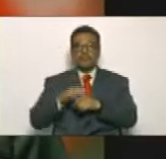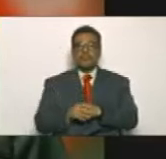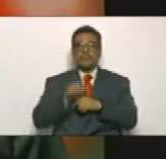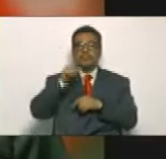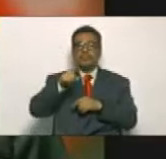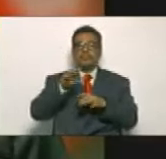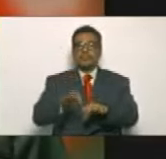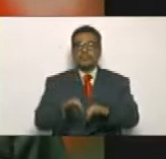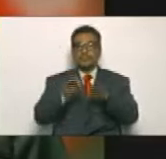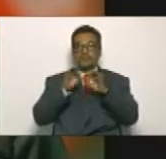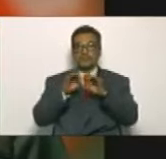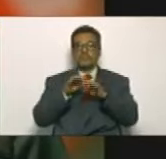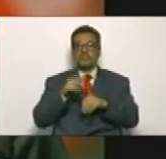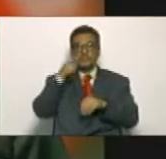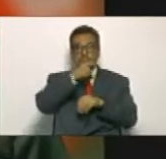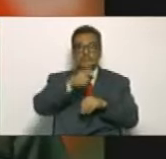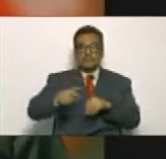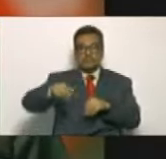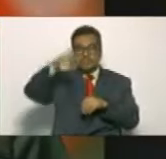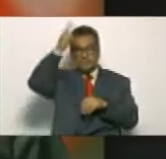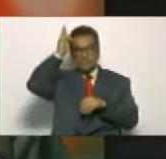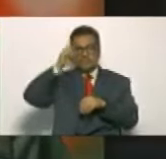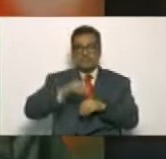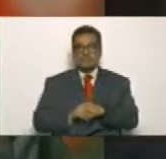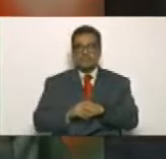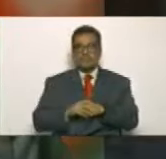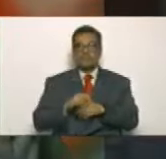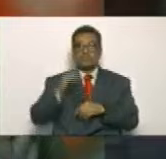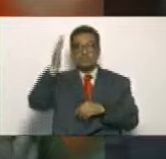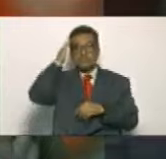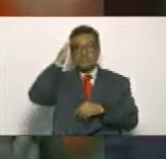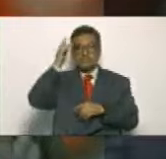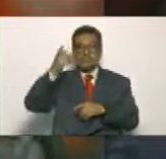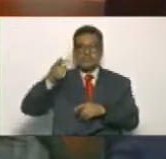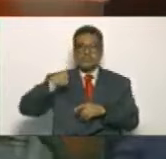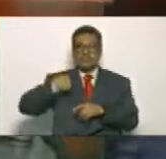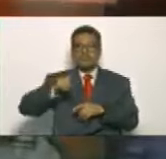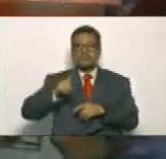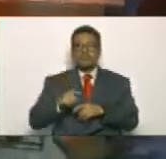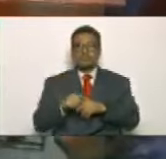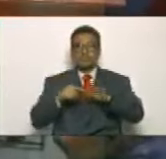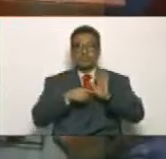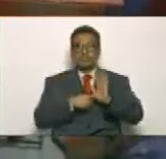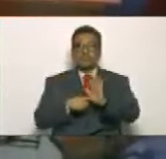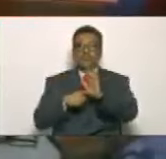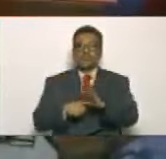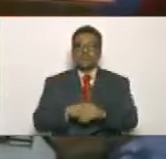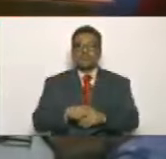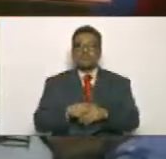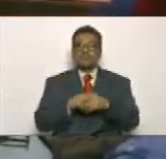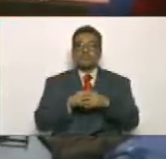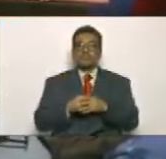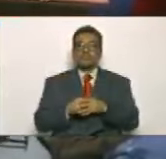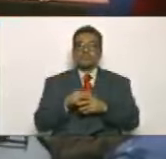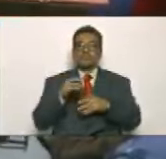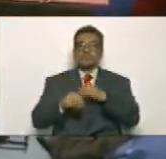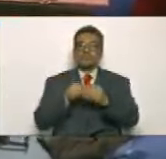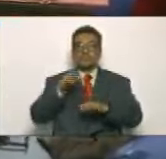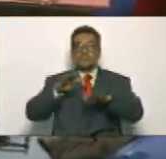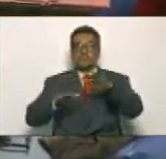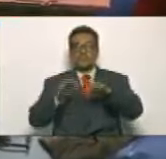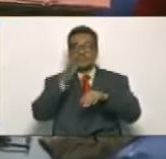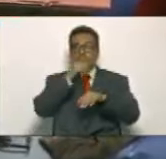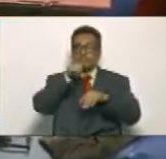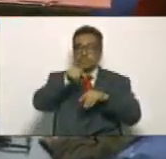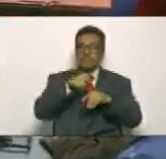en especial de los pueblos indígenas, razón por la que ha tenido que enfrentar mecanismos de